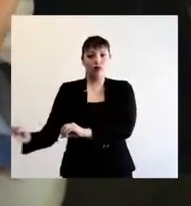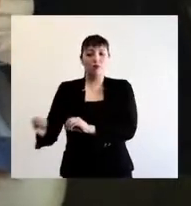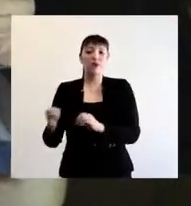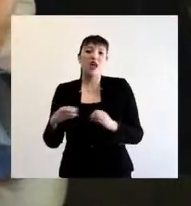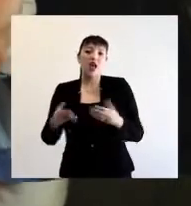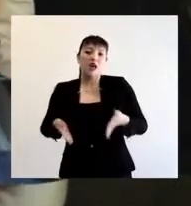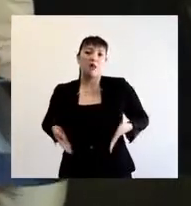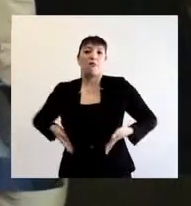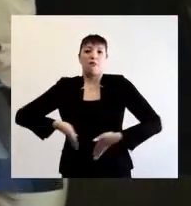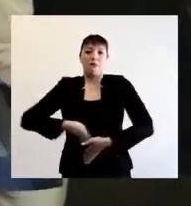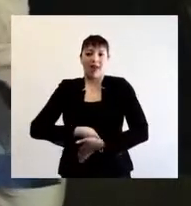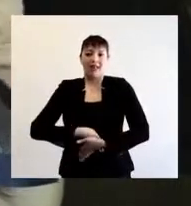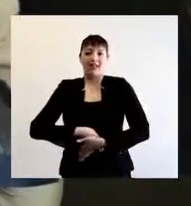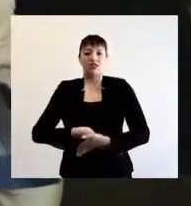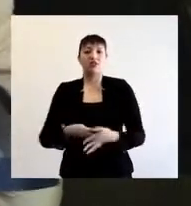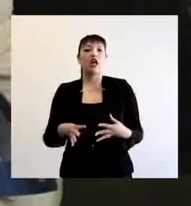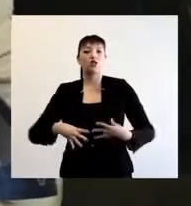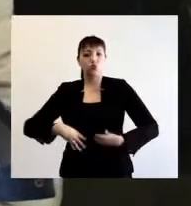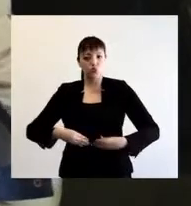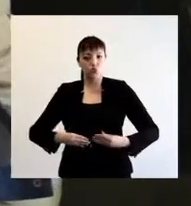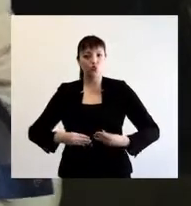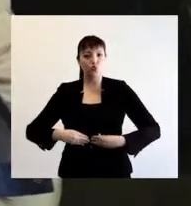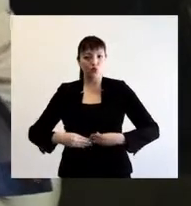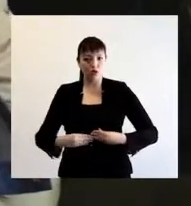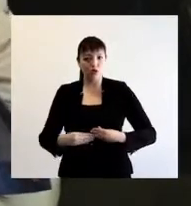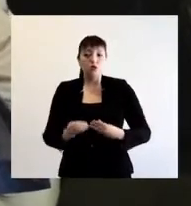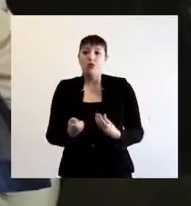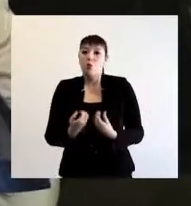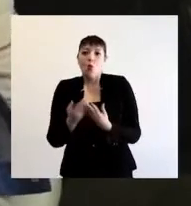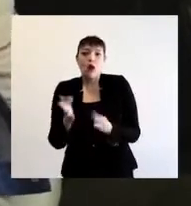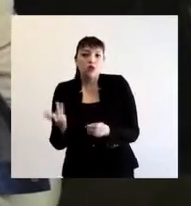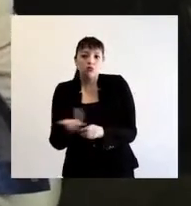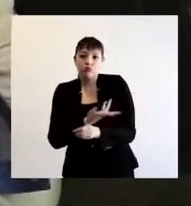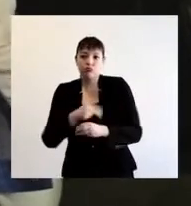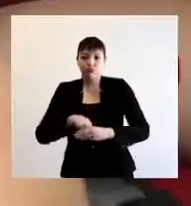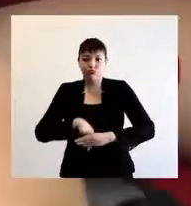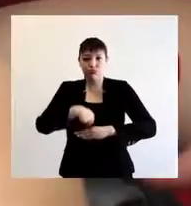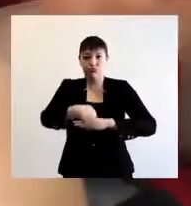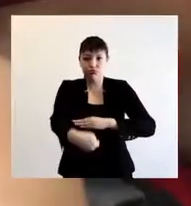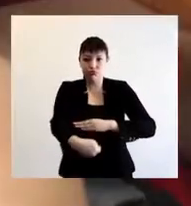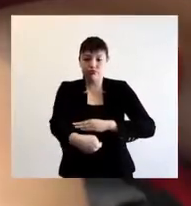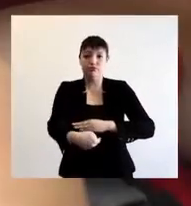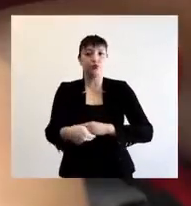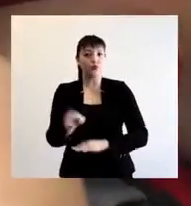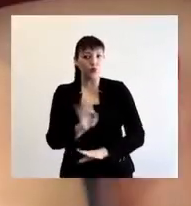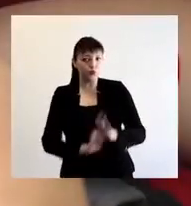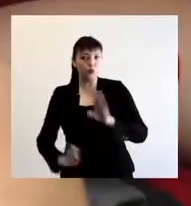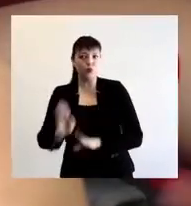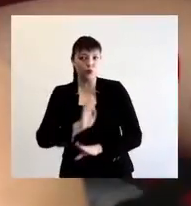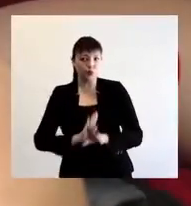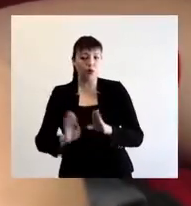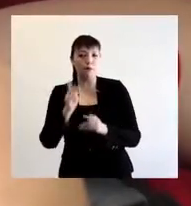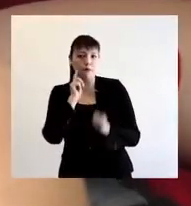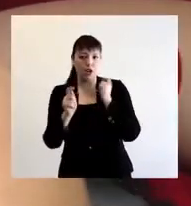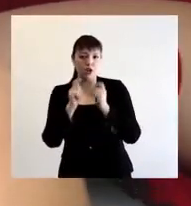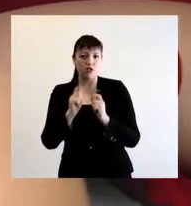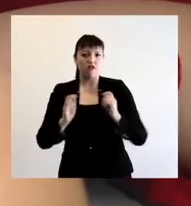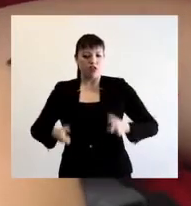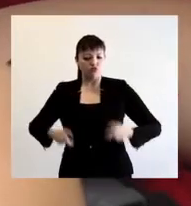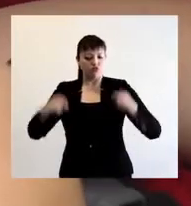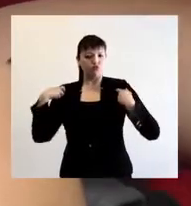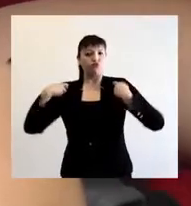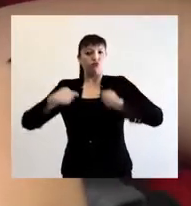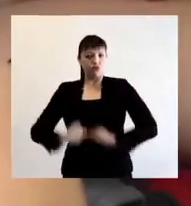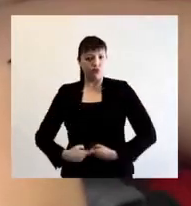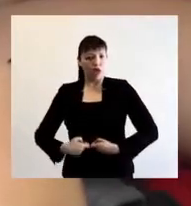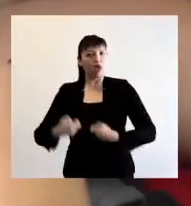impacto, la ropa se aplasta y mi arnés queda suelto, por lo que puedo salir de la silla. Asegúrate que estoy bien amarrado a